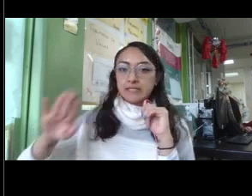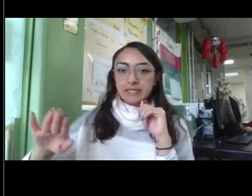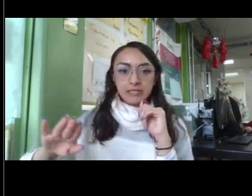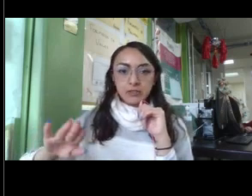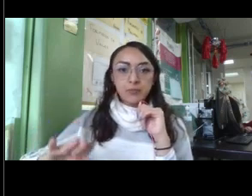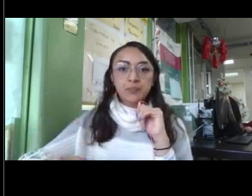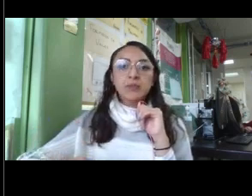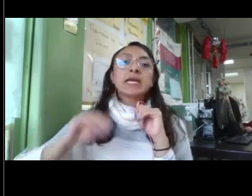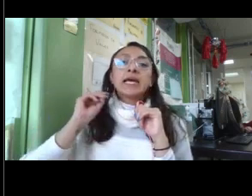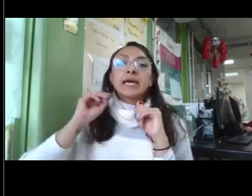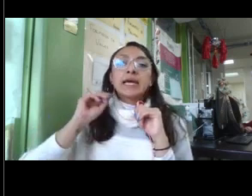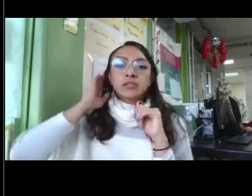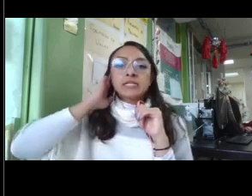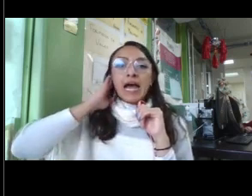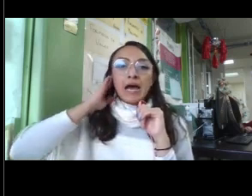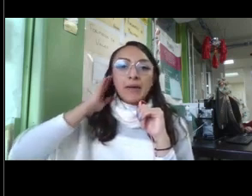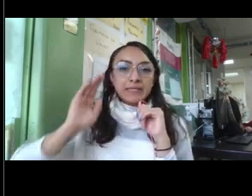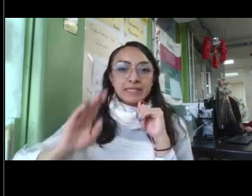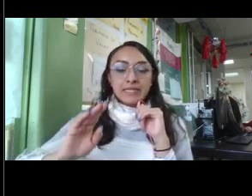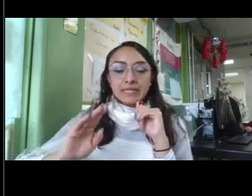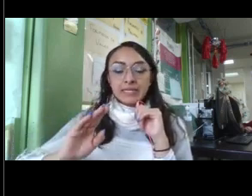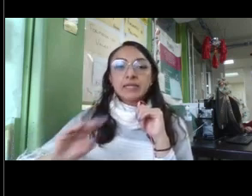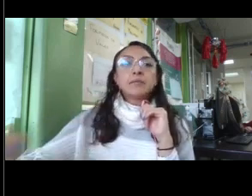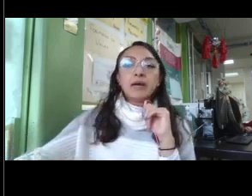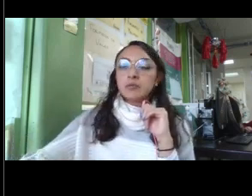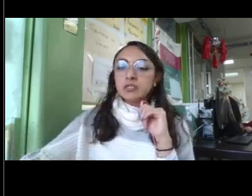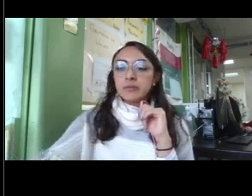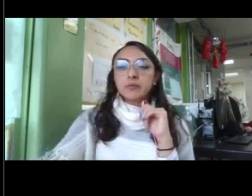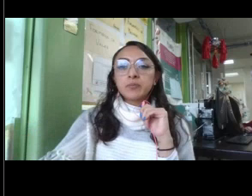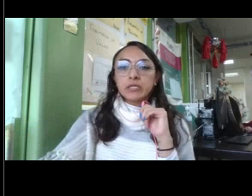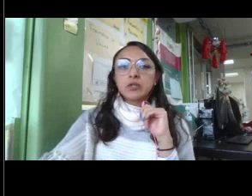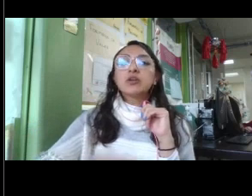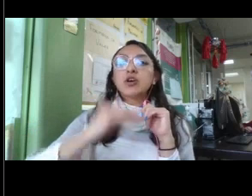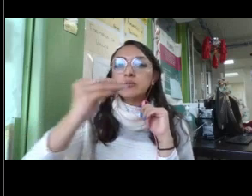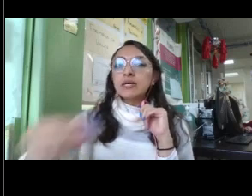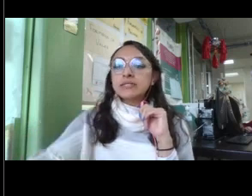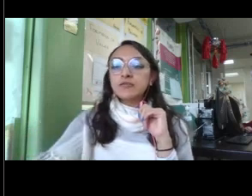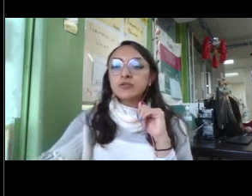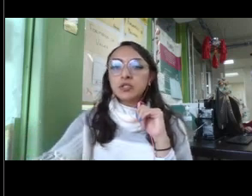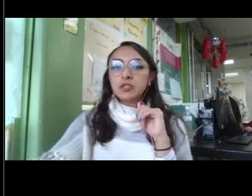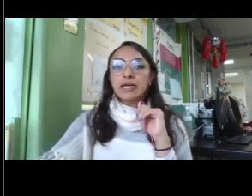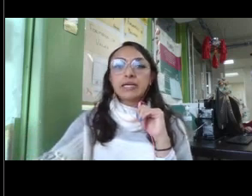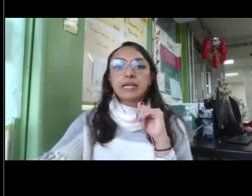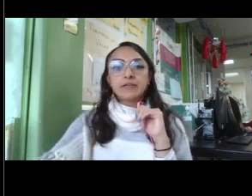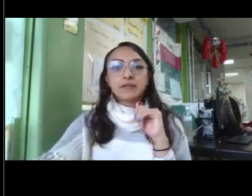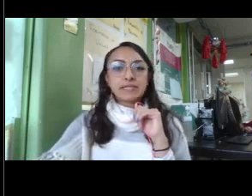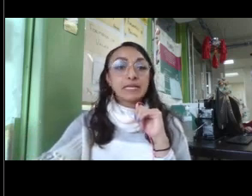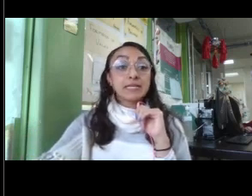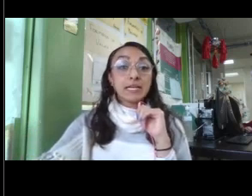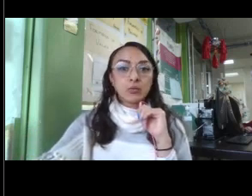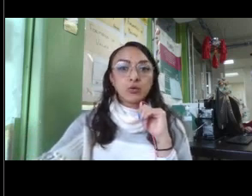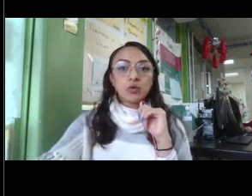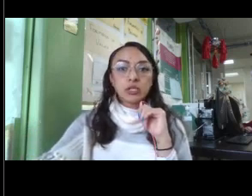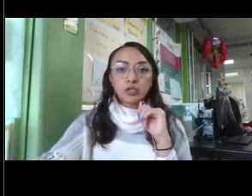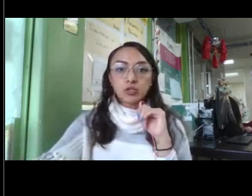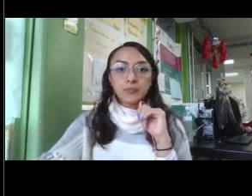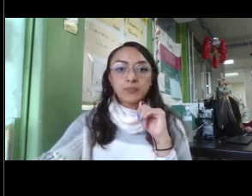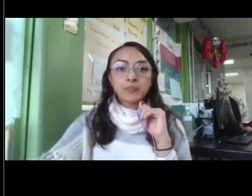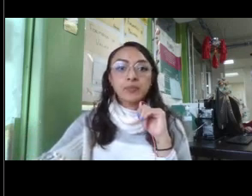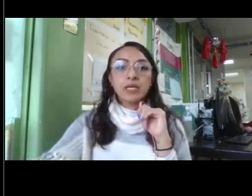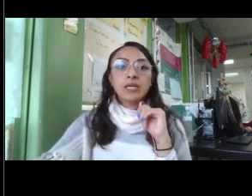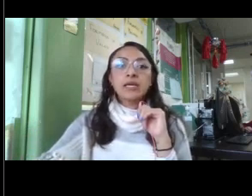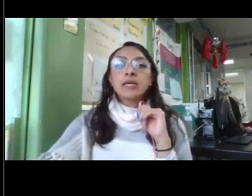les va a hacer caso. Entonces, a partir de aquí, vamos a ver un poquito cómo es que funciona la diferencia entre uno y